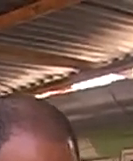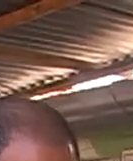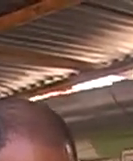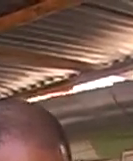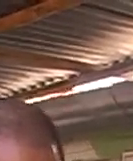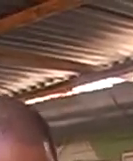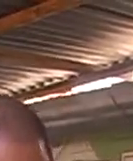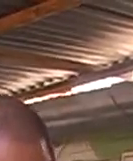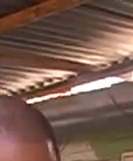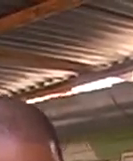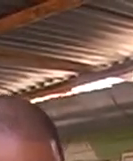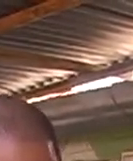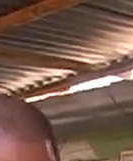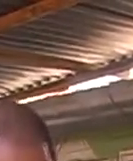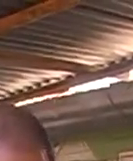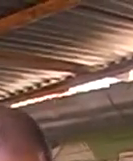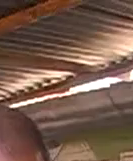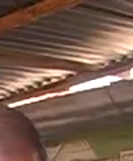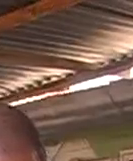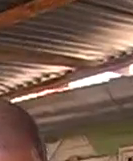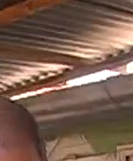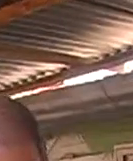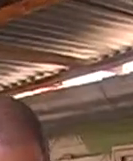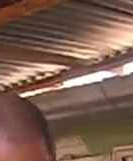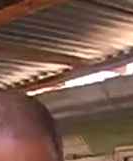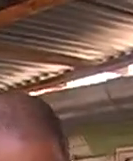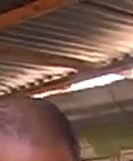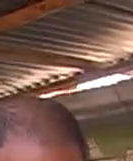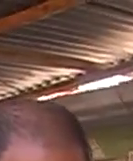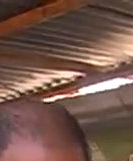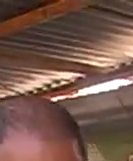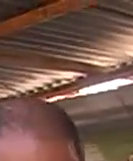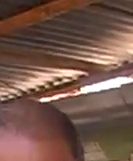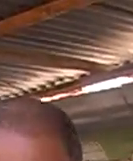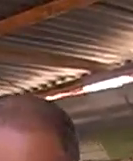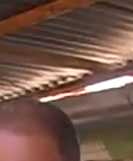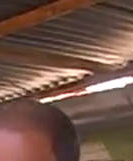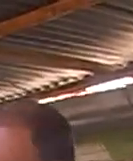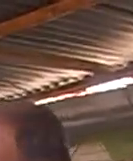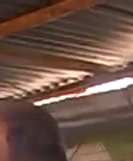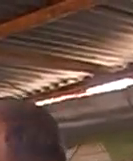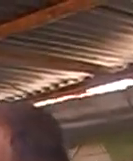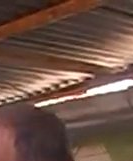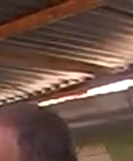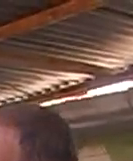un agradecimiento muy especial a todos ellos por este gesto, por esta satisfacción que ustedes ven en él.